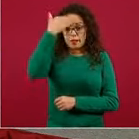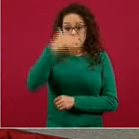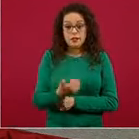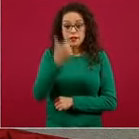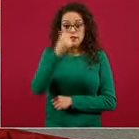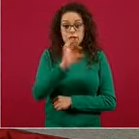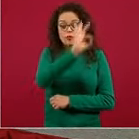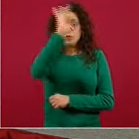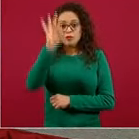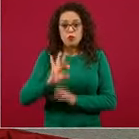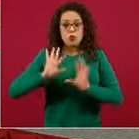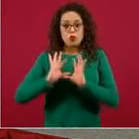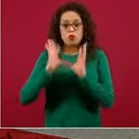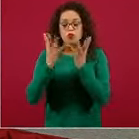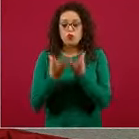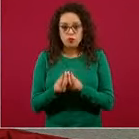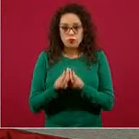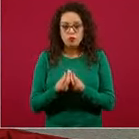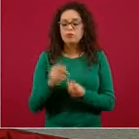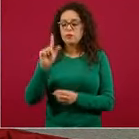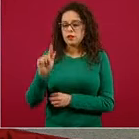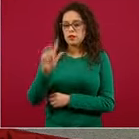gran total de casos estimados, es decir,